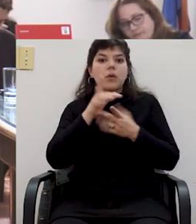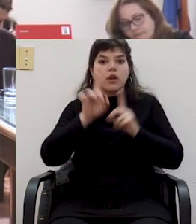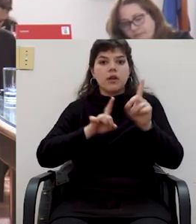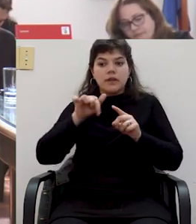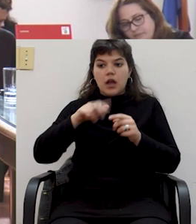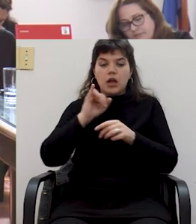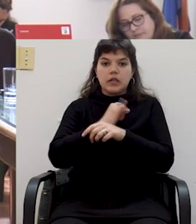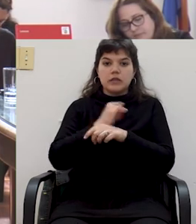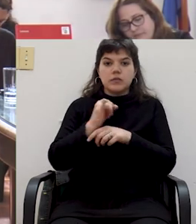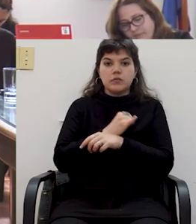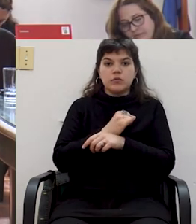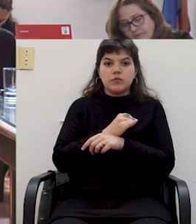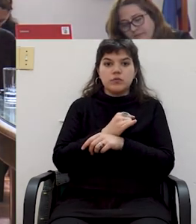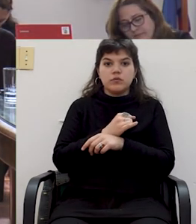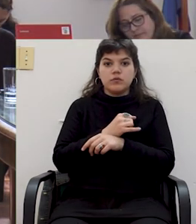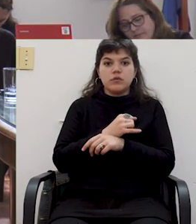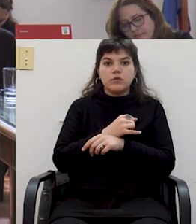Silvia.